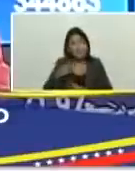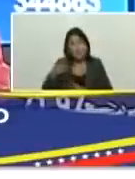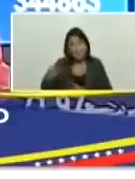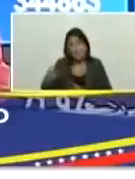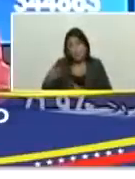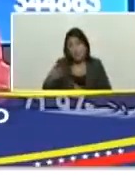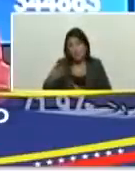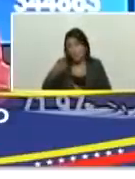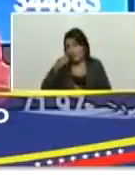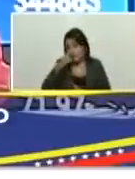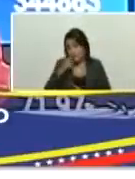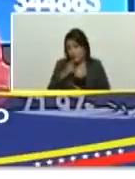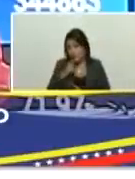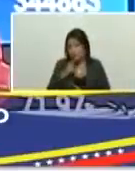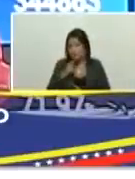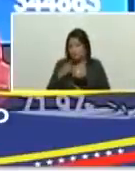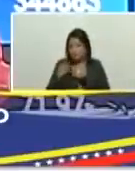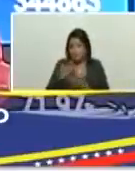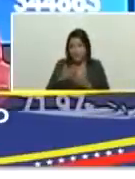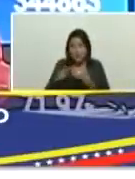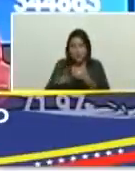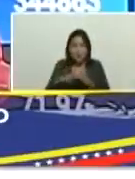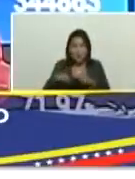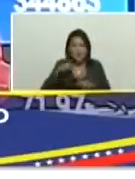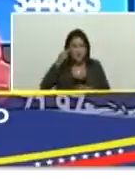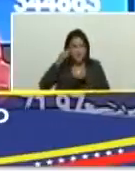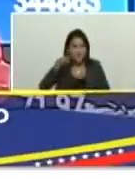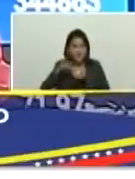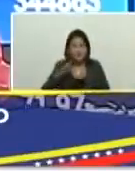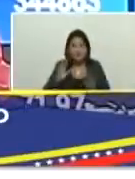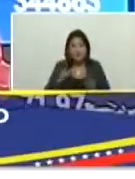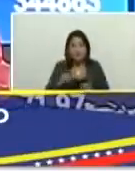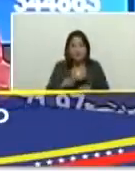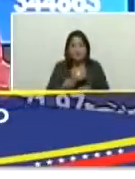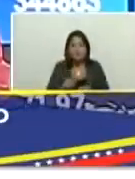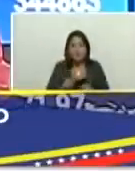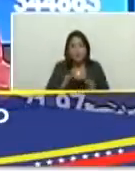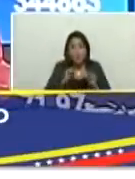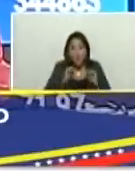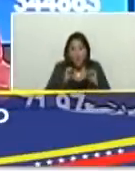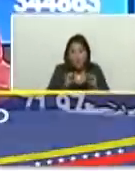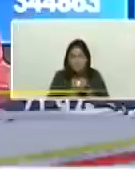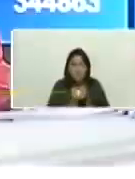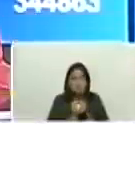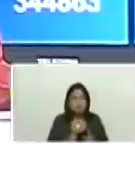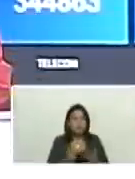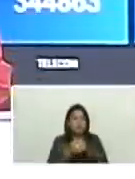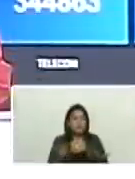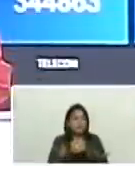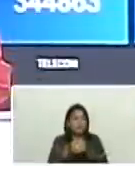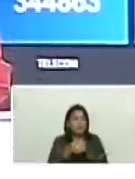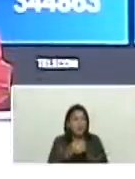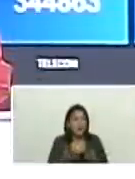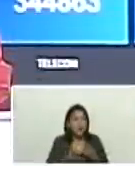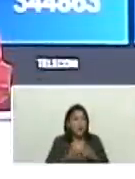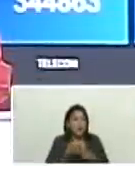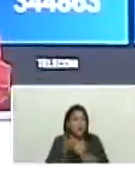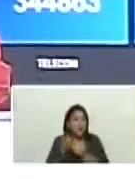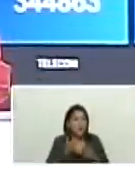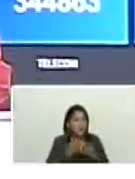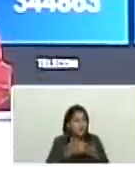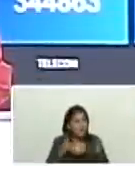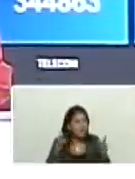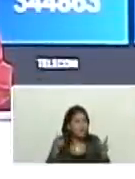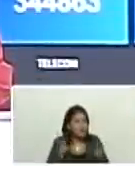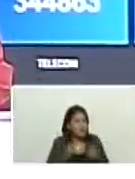camino para la dignidad, para las nuevas experiencias, para la soberanía ejercida, para la